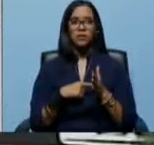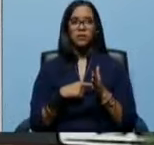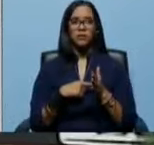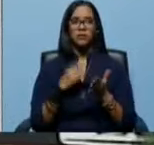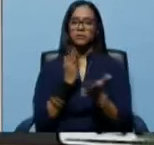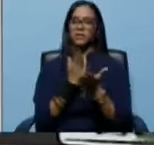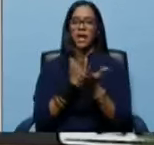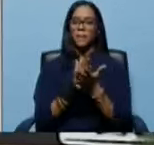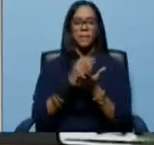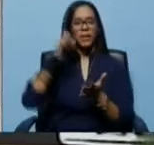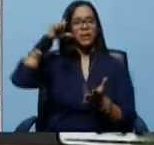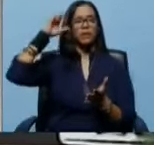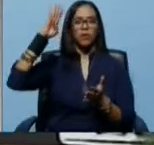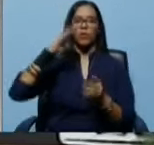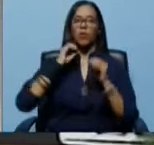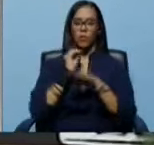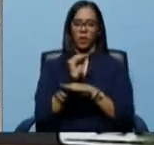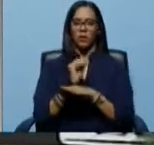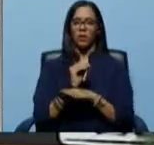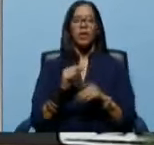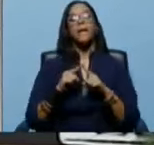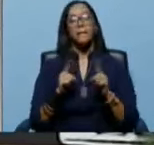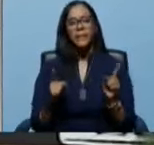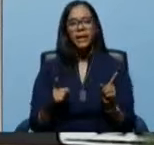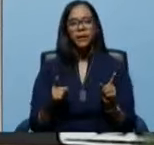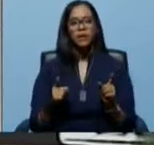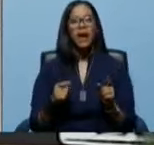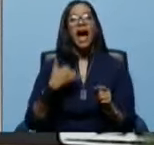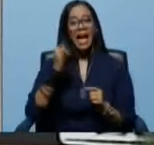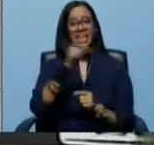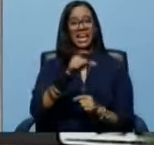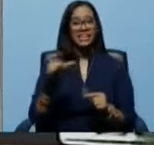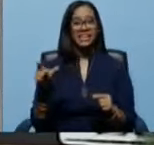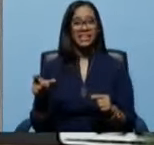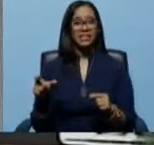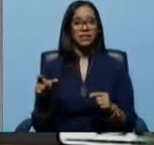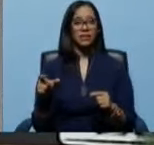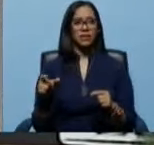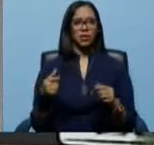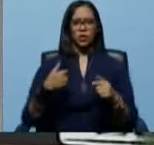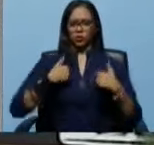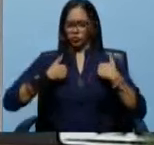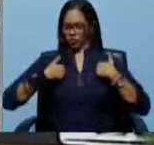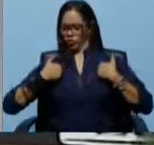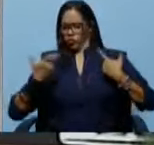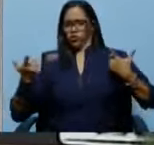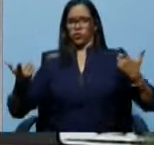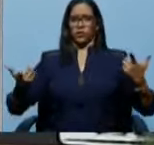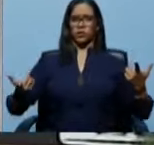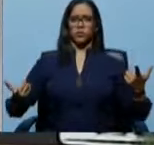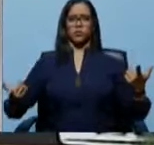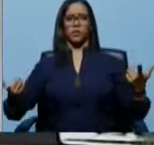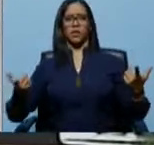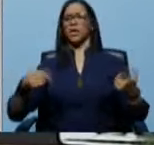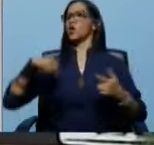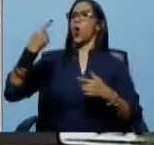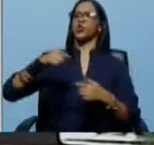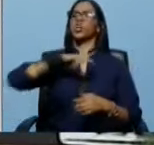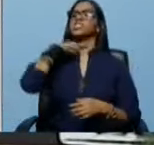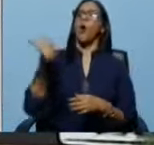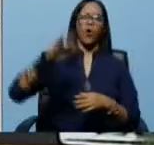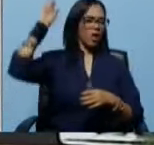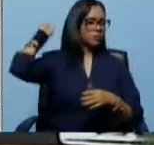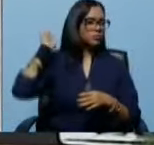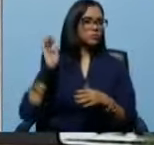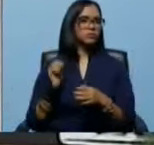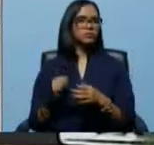Siempre nos va a cuidar. Pero entonces hay gente que no, que una personalidad y los demás que se jodan.